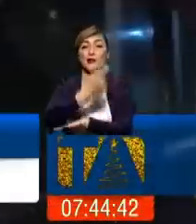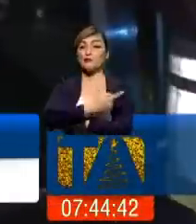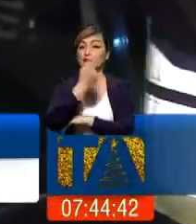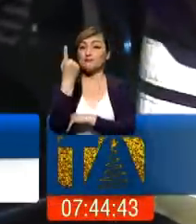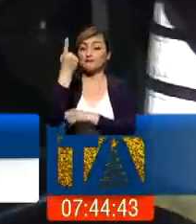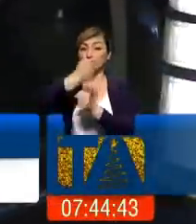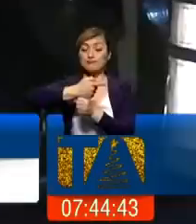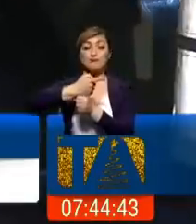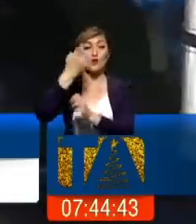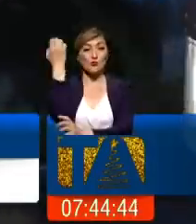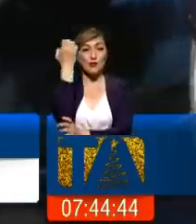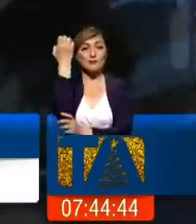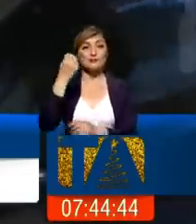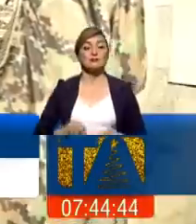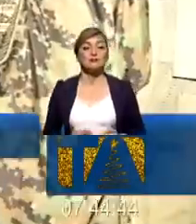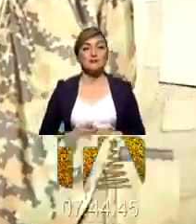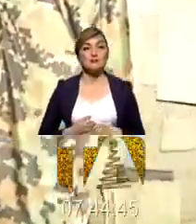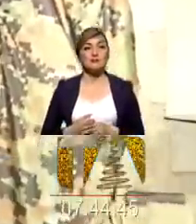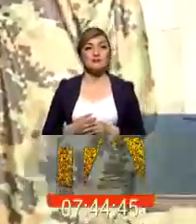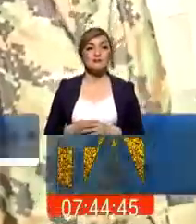días decretados en el estado de excepción.